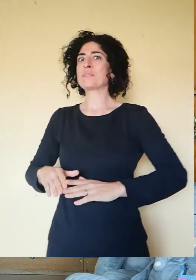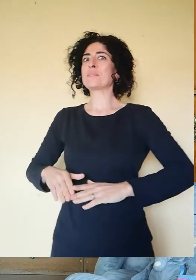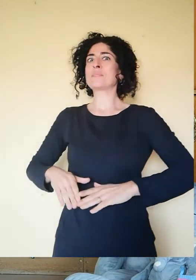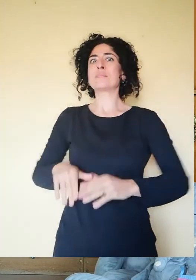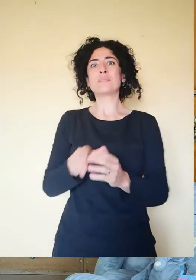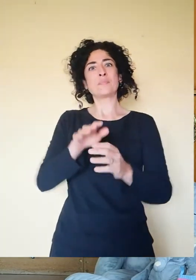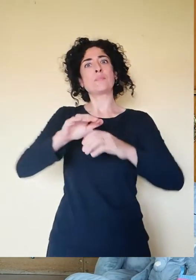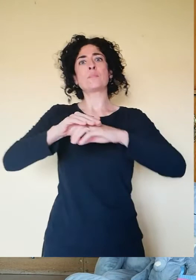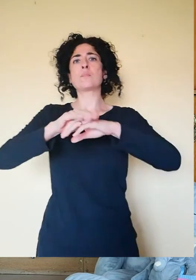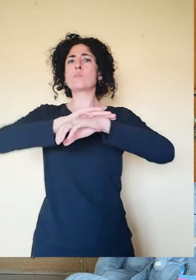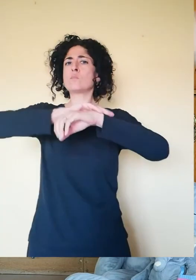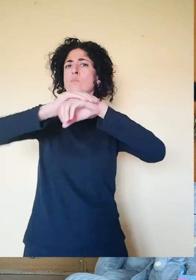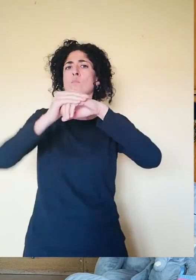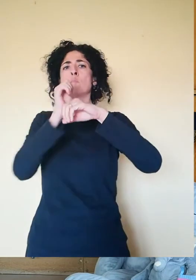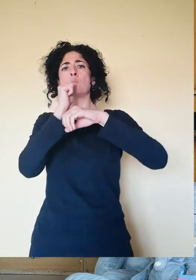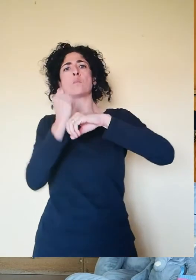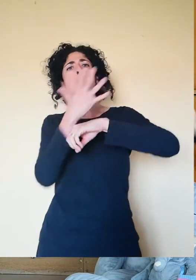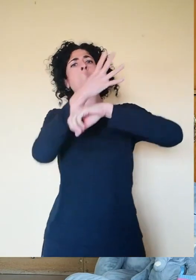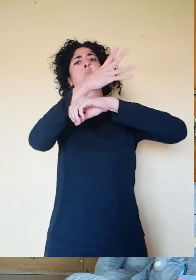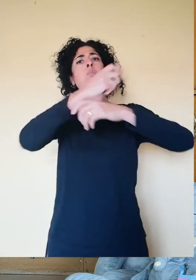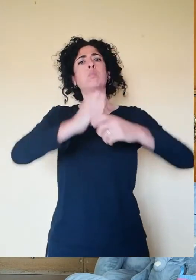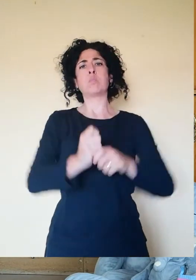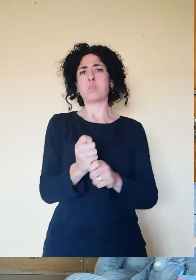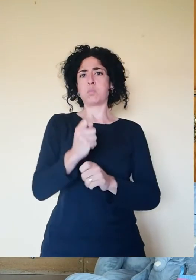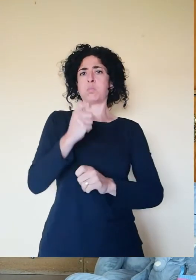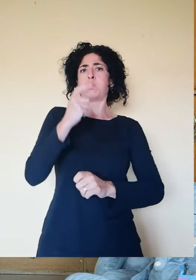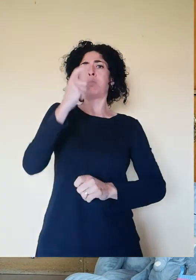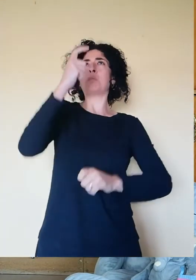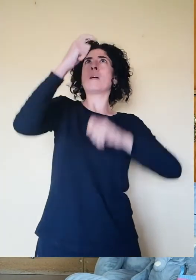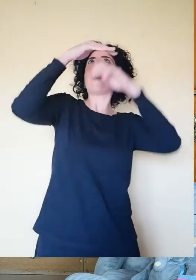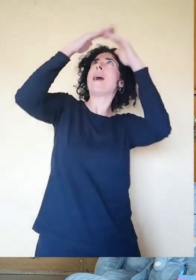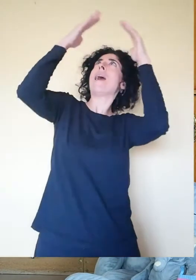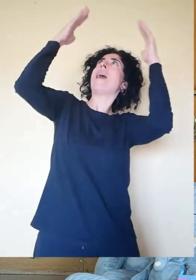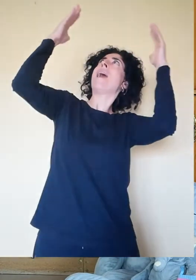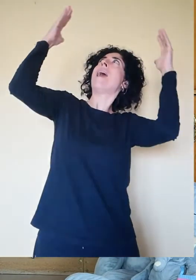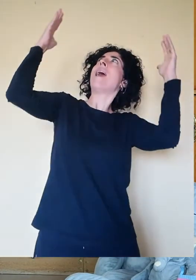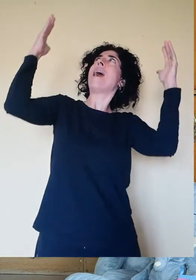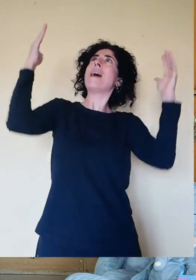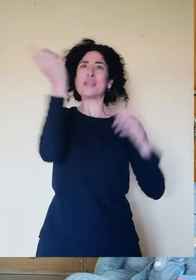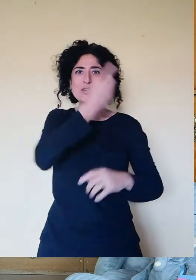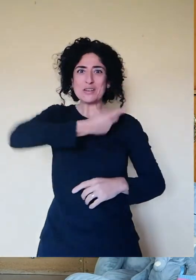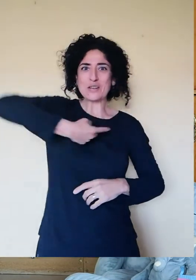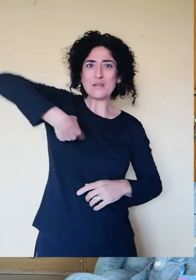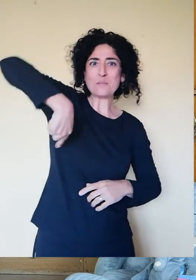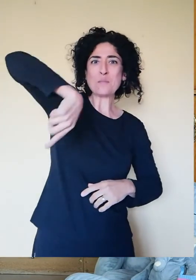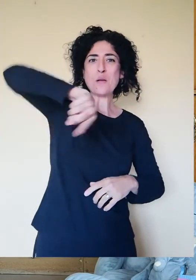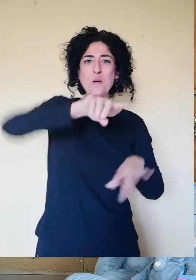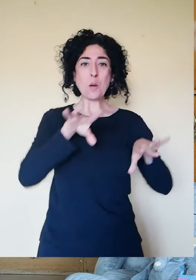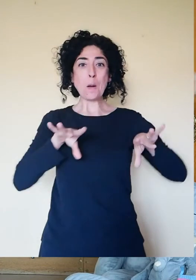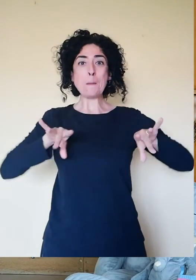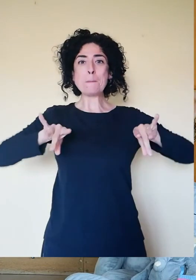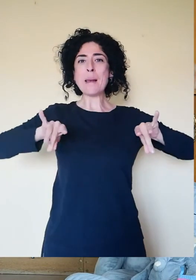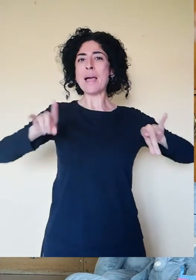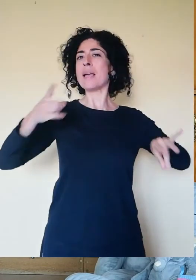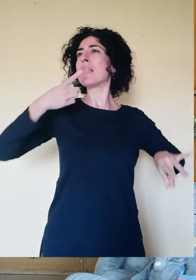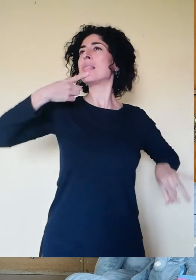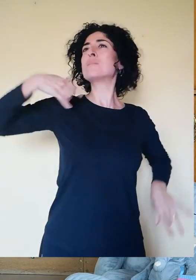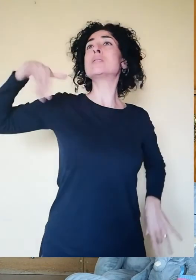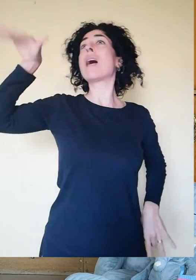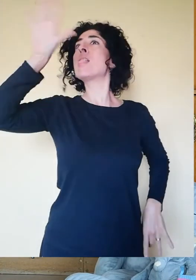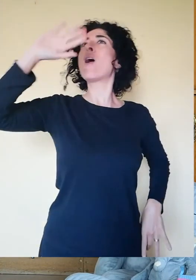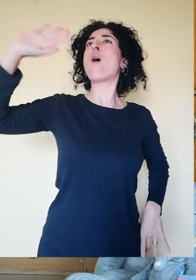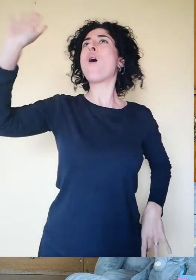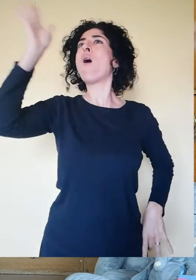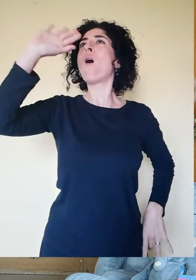mar. Elena la ballena abrió su parasol, nosotros desde la playa